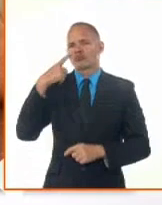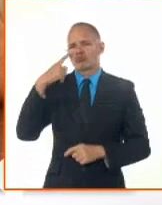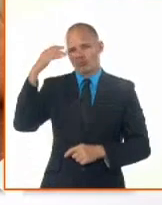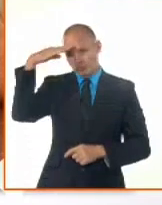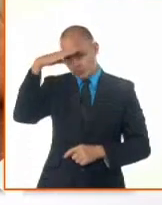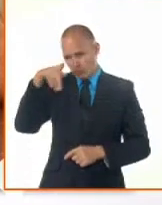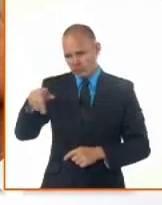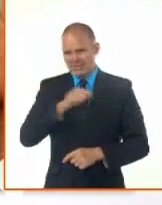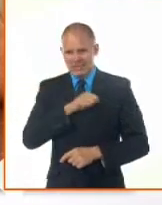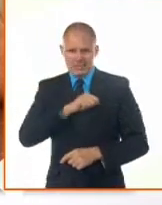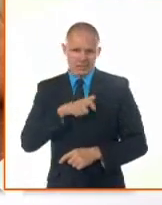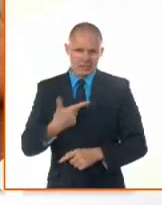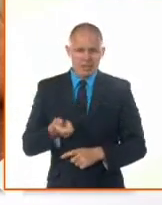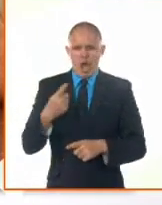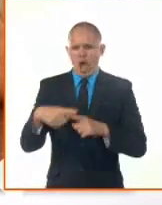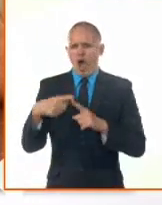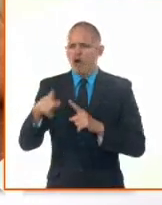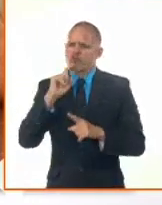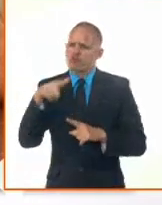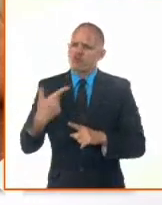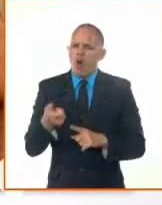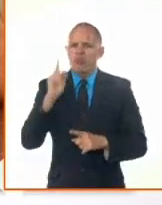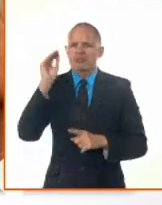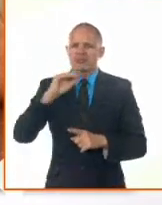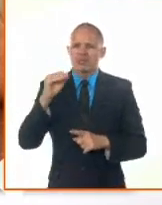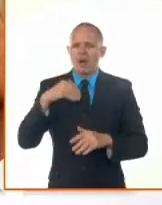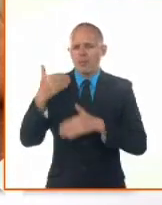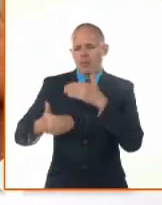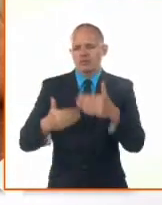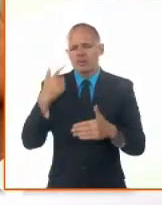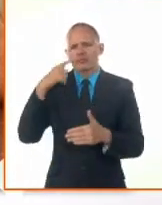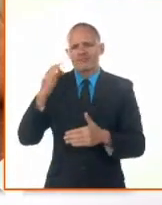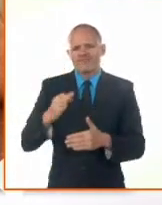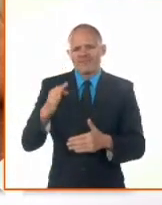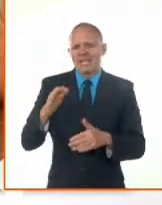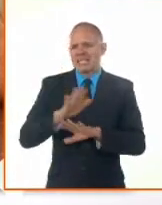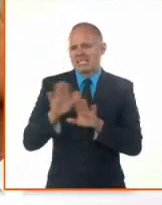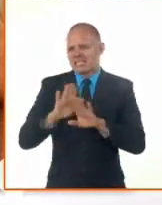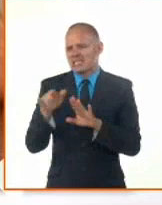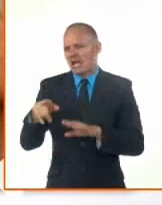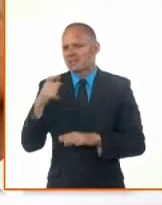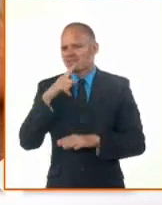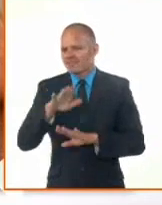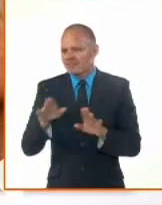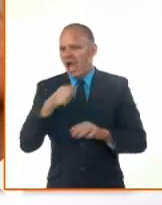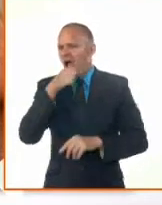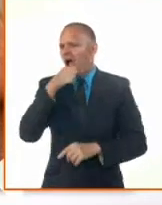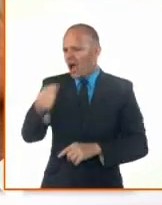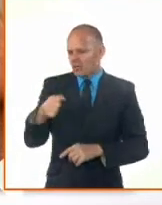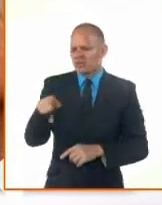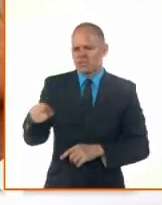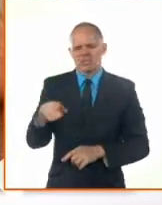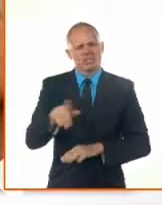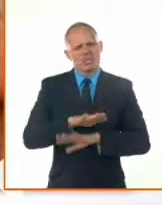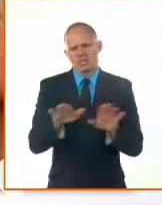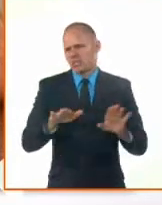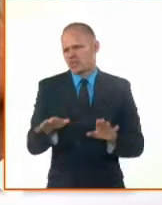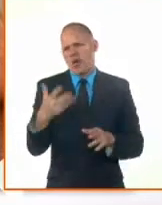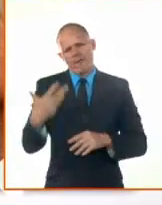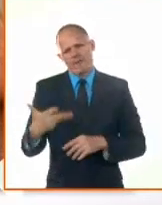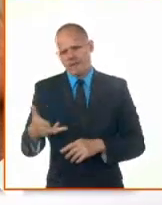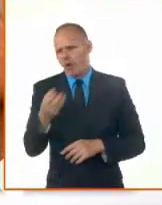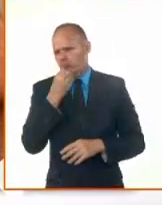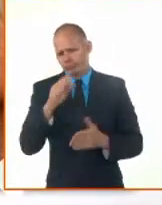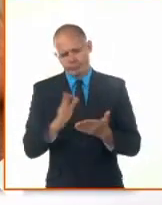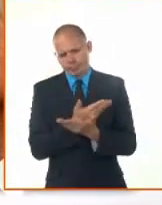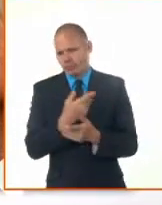proceso declarar nulo el proceso declarar cerrado declarar que la acusación no tiene lugar los distintas formas